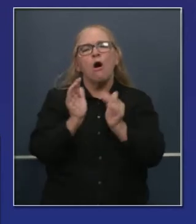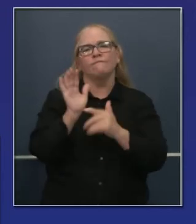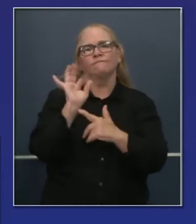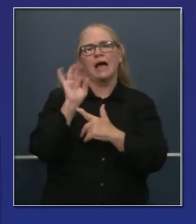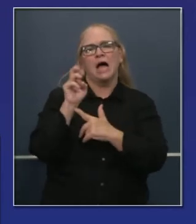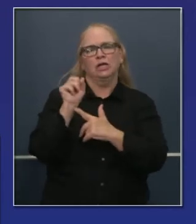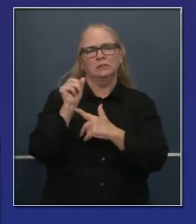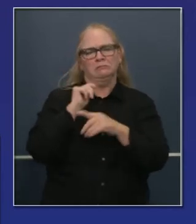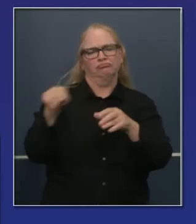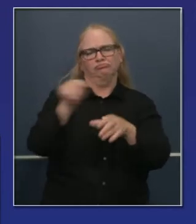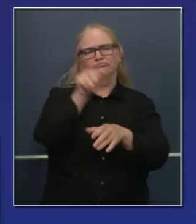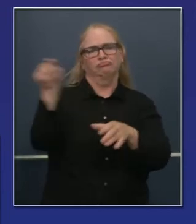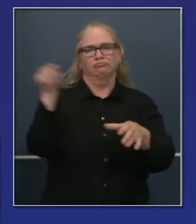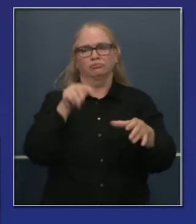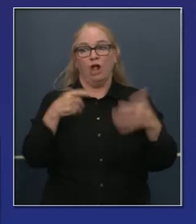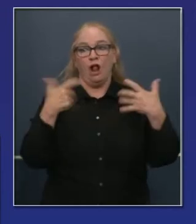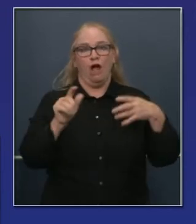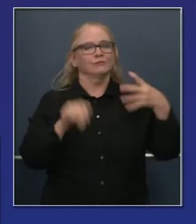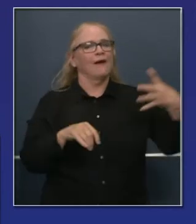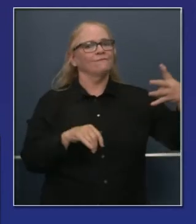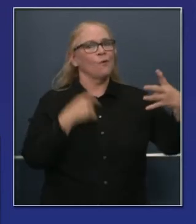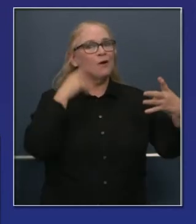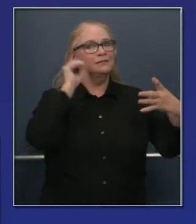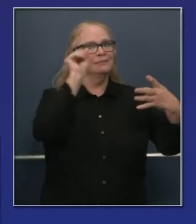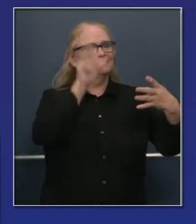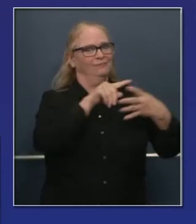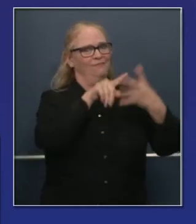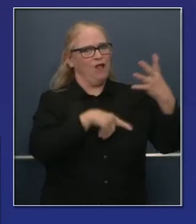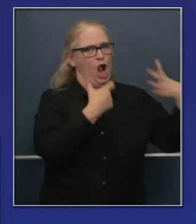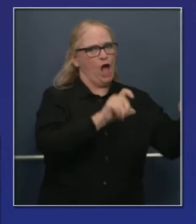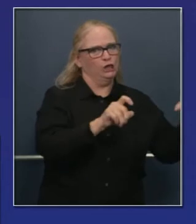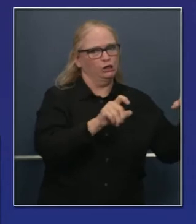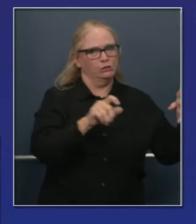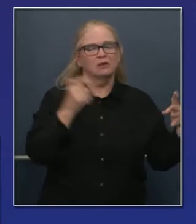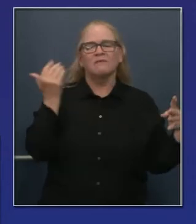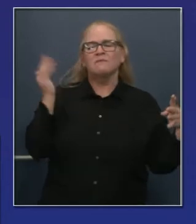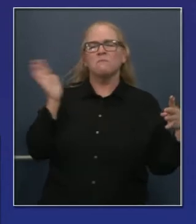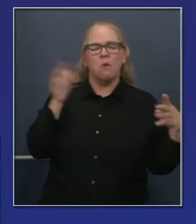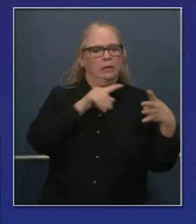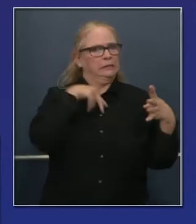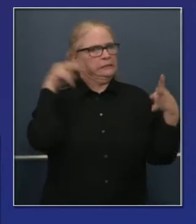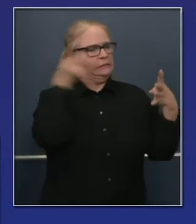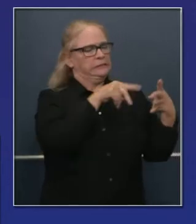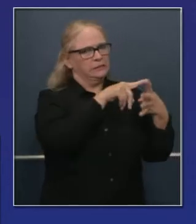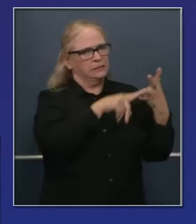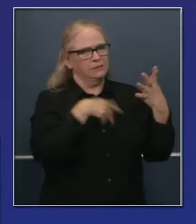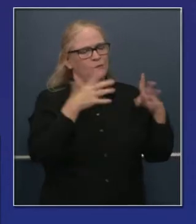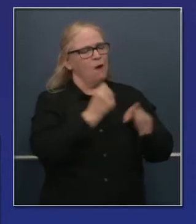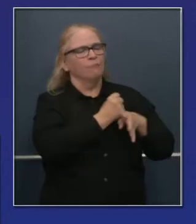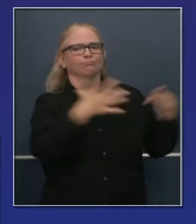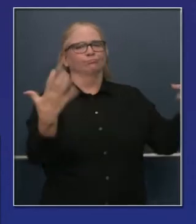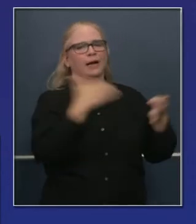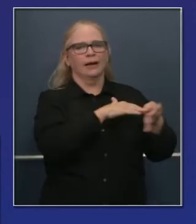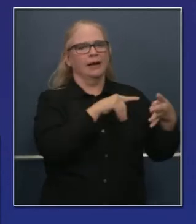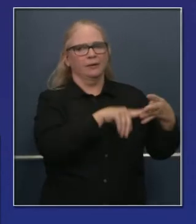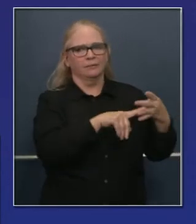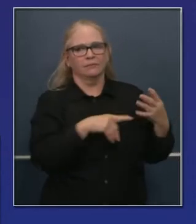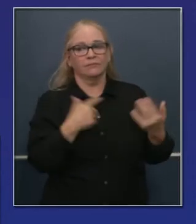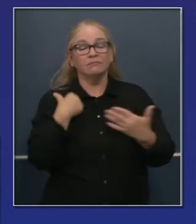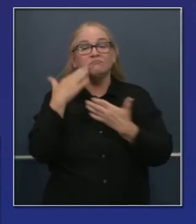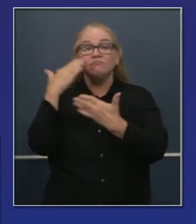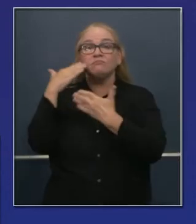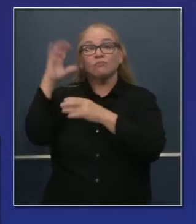pequeños de maleza seca vegetación seca seguimos monitoreando eso también quiero dar gracias a la administración al